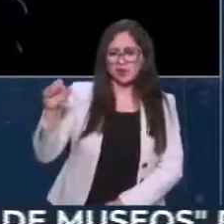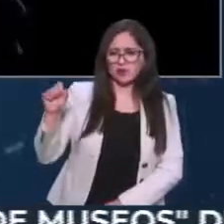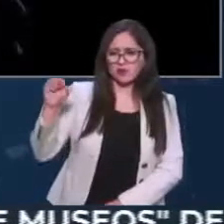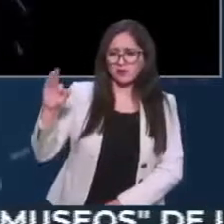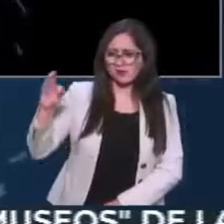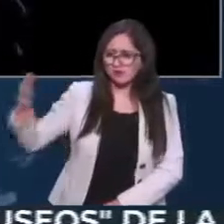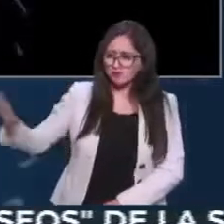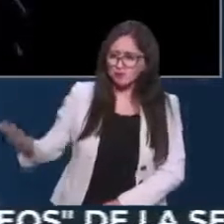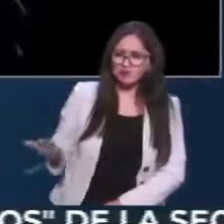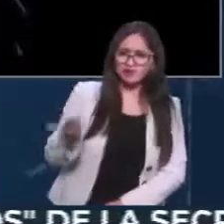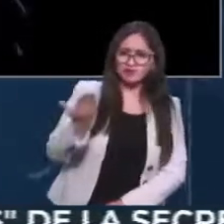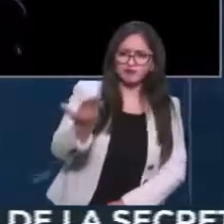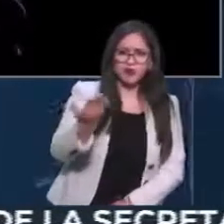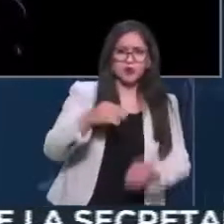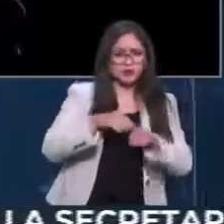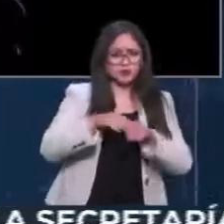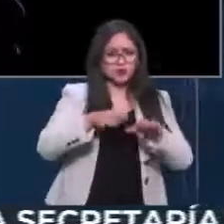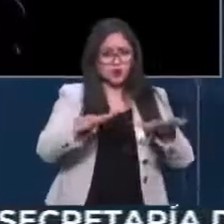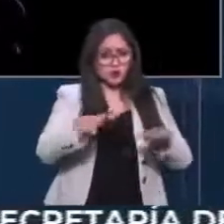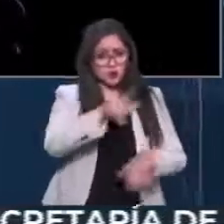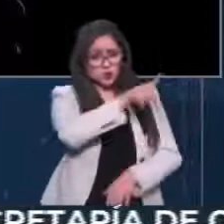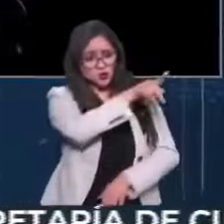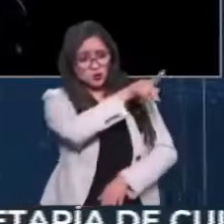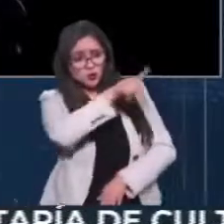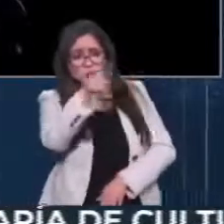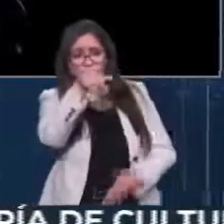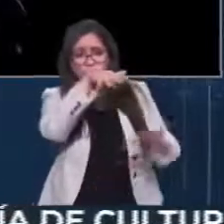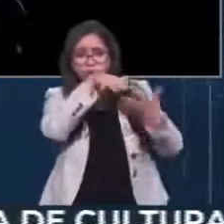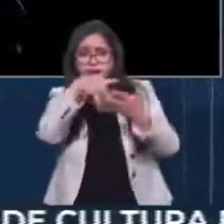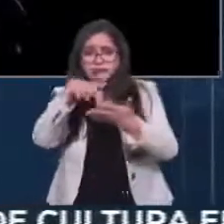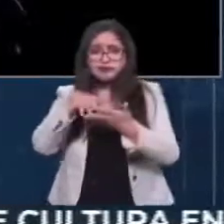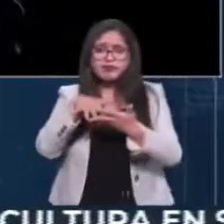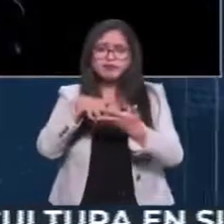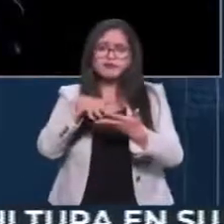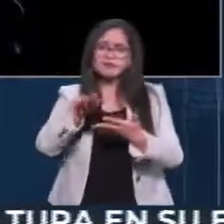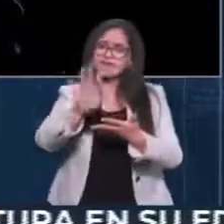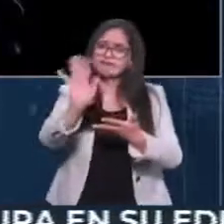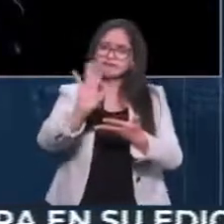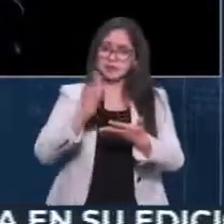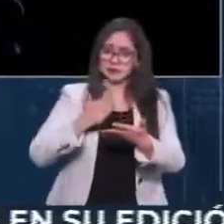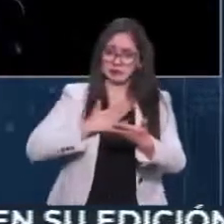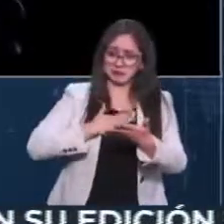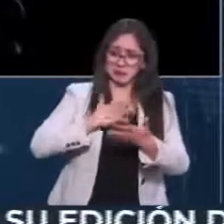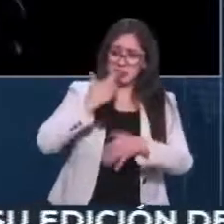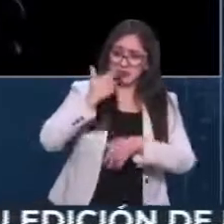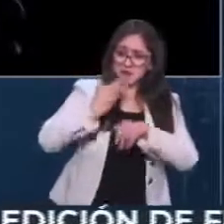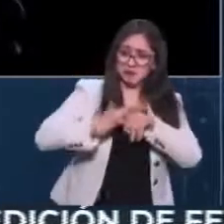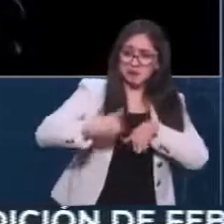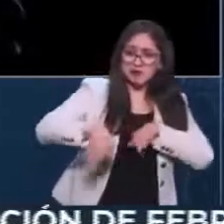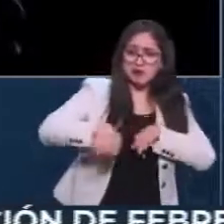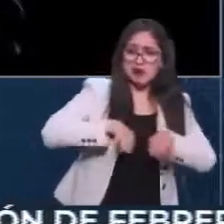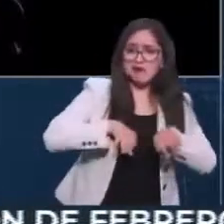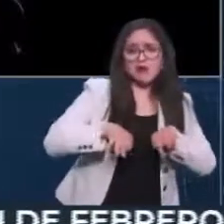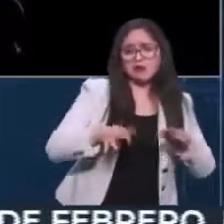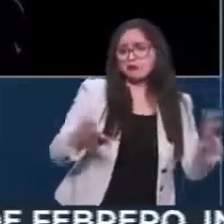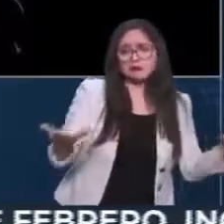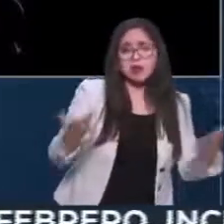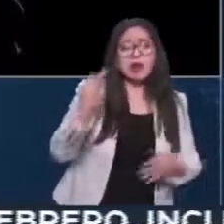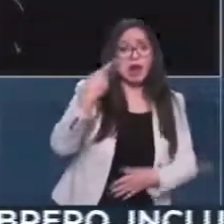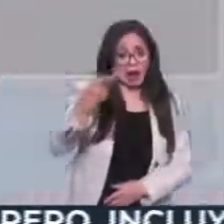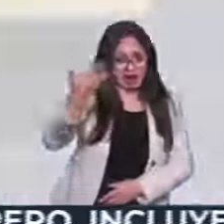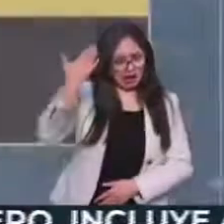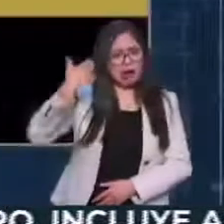leerlos todos porque, pues primero no es mi chamba, ¿no? Si fuera como estaba yo antes, sí teníamos que estar al día entonces. Pero